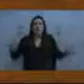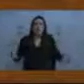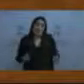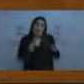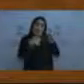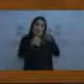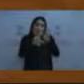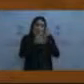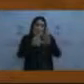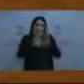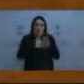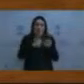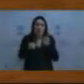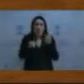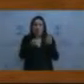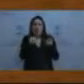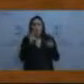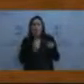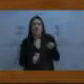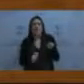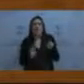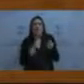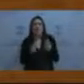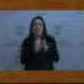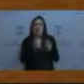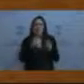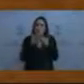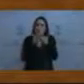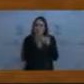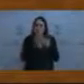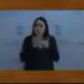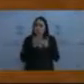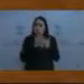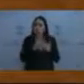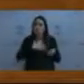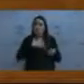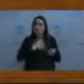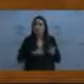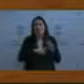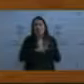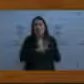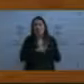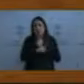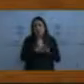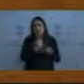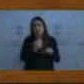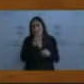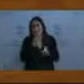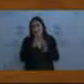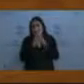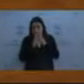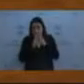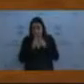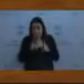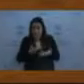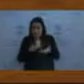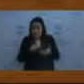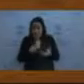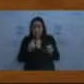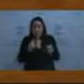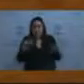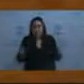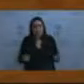social en Asturias. Estamos estudiando la posibilidad de mejorar la nefasta gestión socialista de esta ayuda, porque creemos que